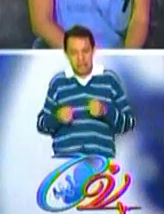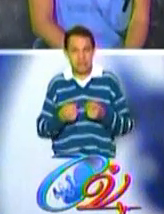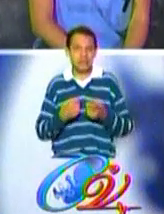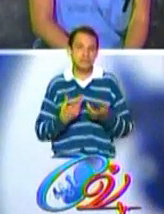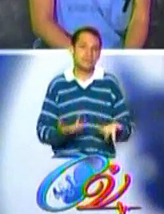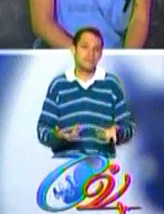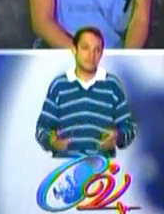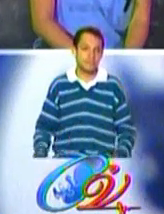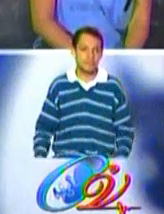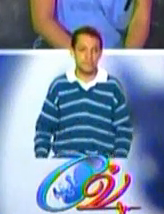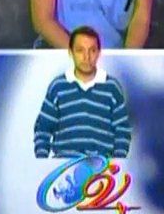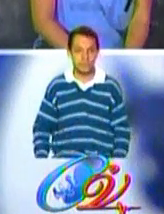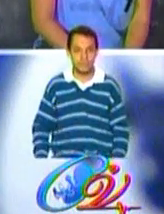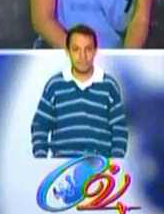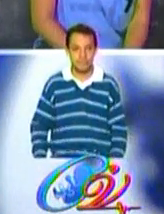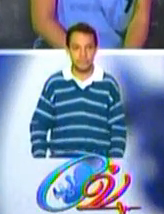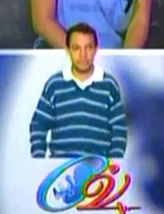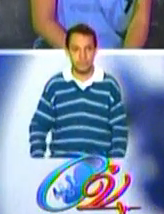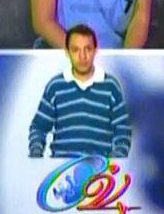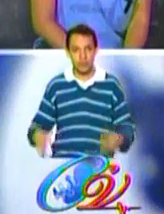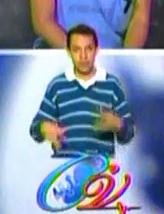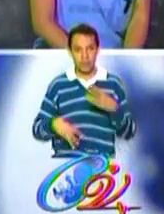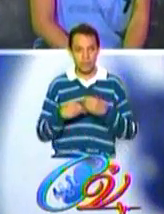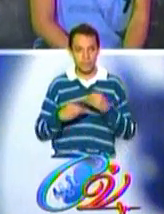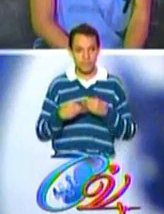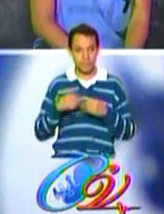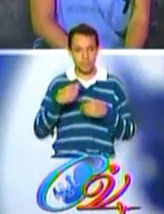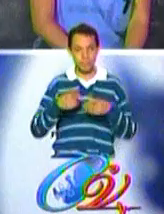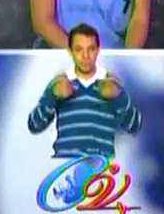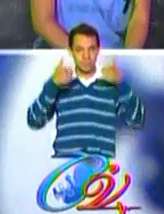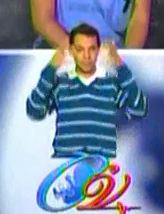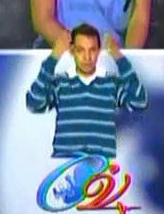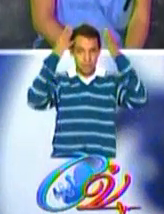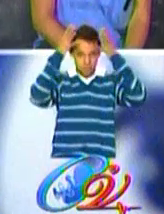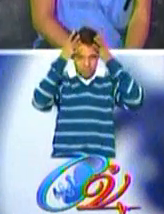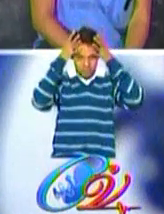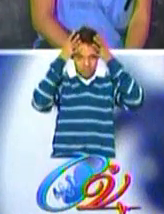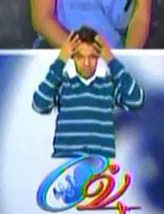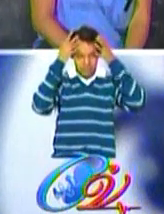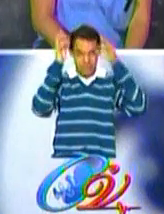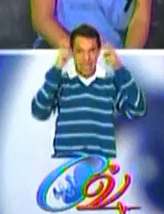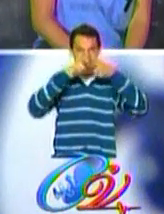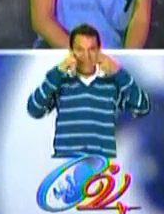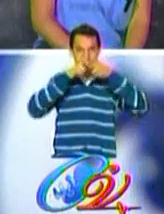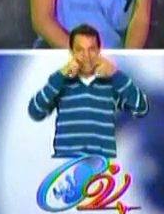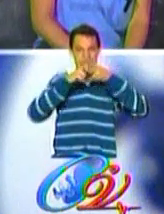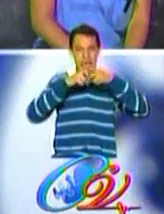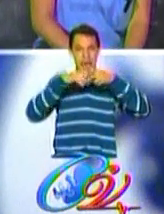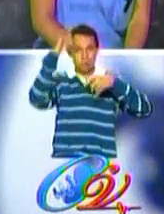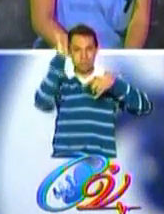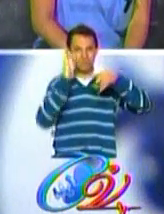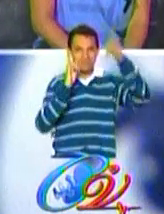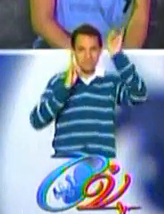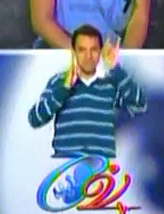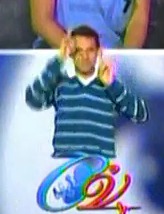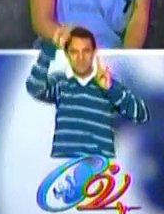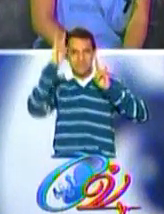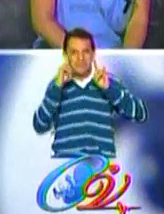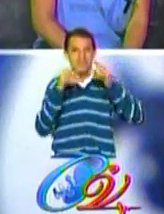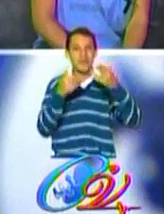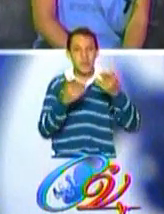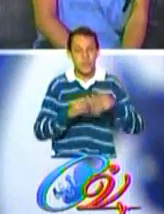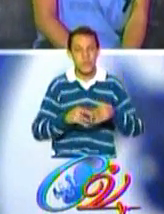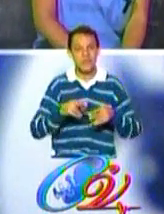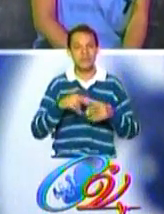electrolitos. Este es cómo se mide la función eléctrica. Nosotros ahí básicamente